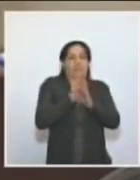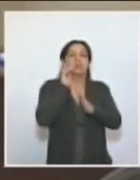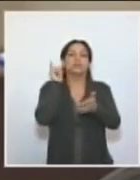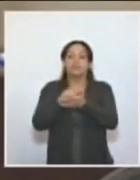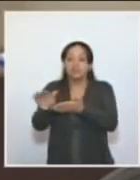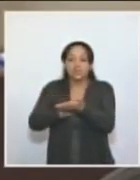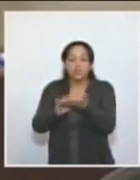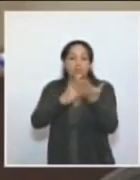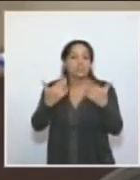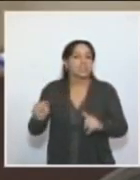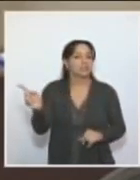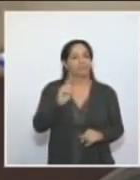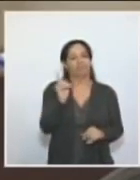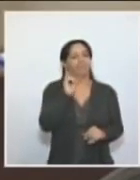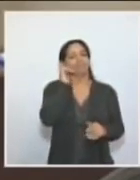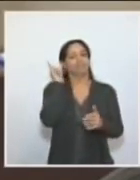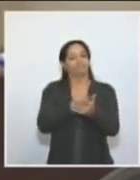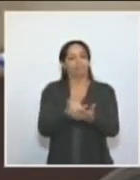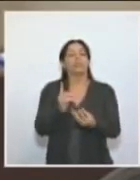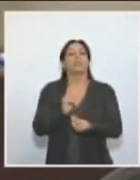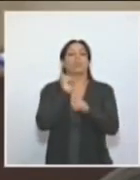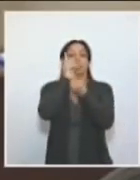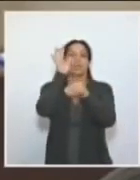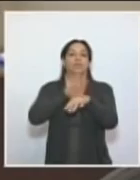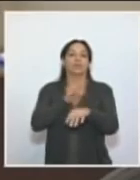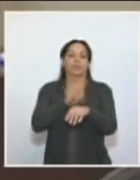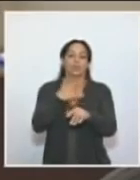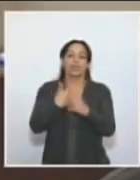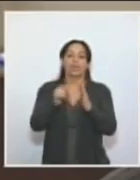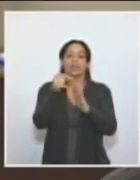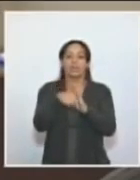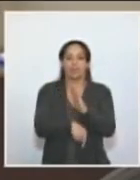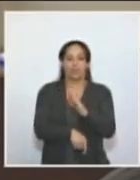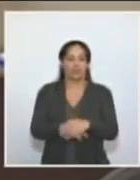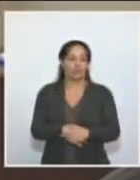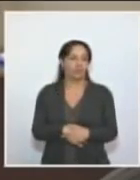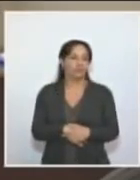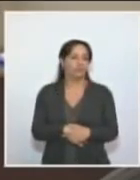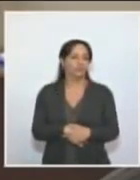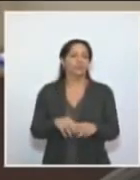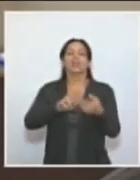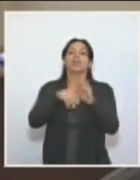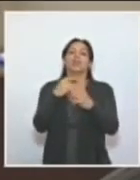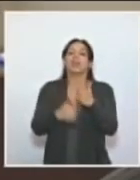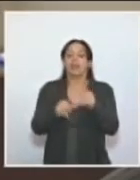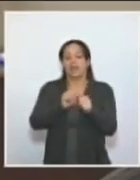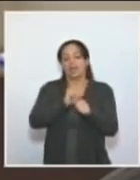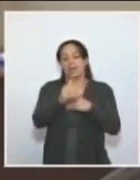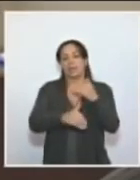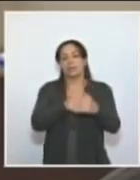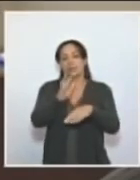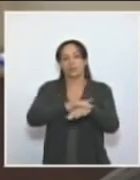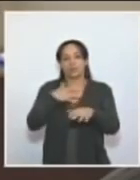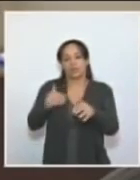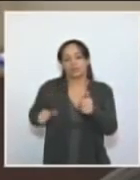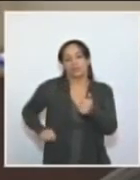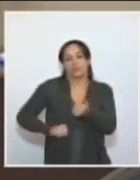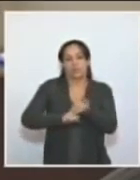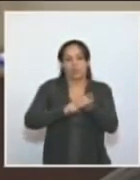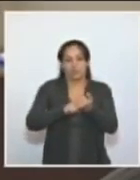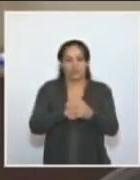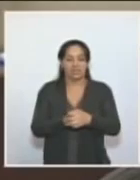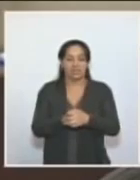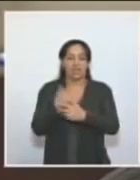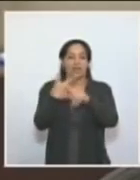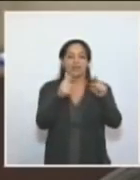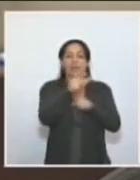creo que aquí las políticas tienen que ser más de fondo en cuanto a los procesos que hay que acompañar a